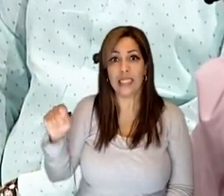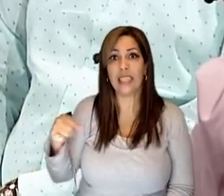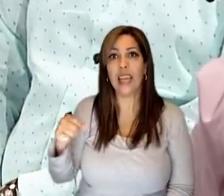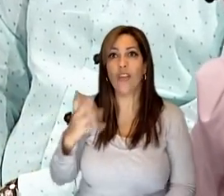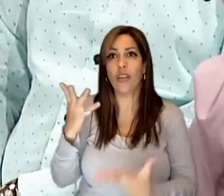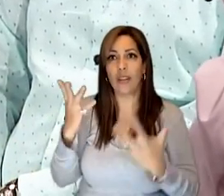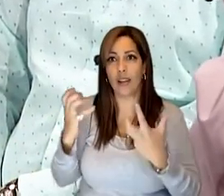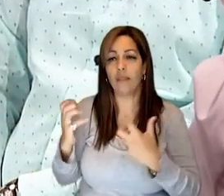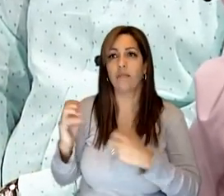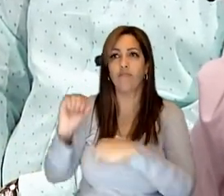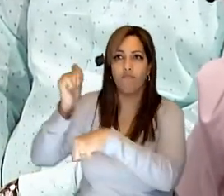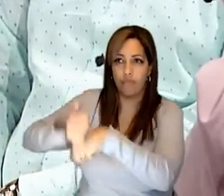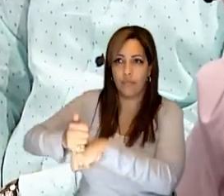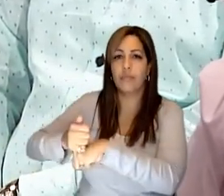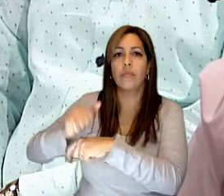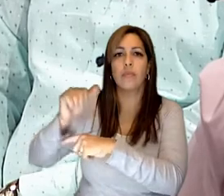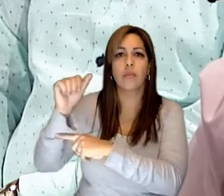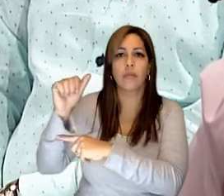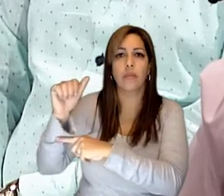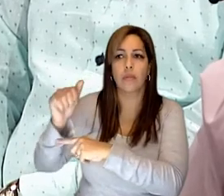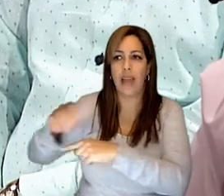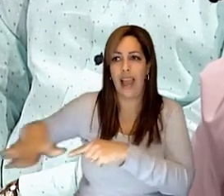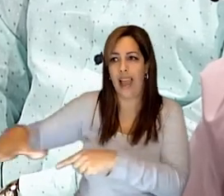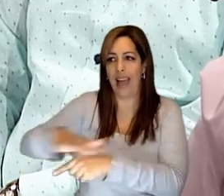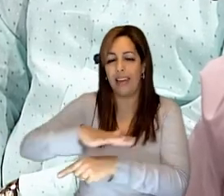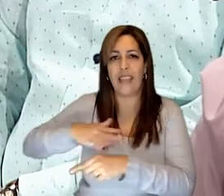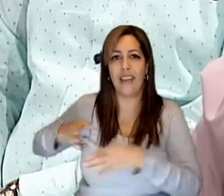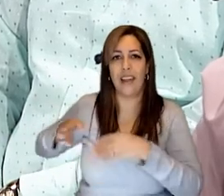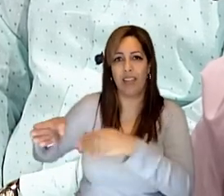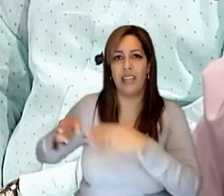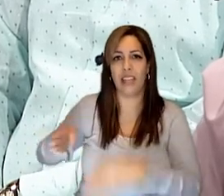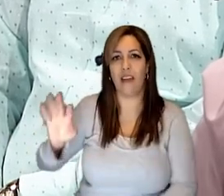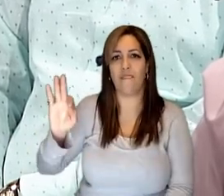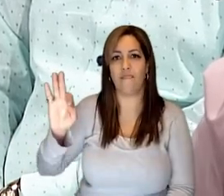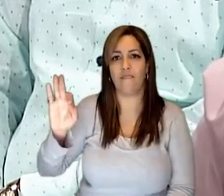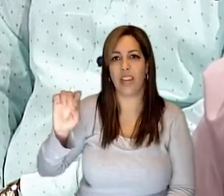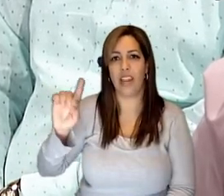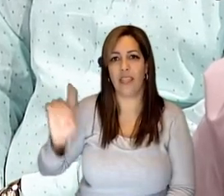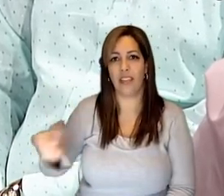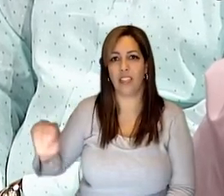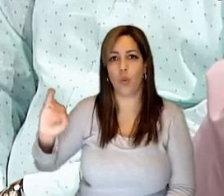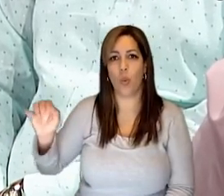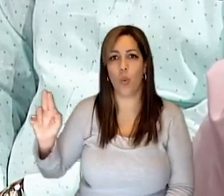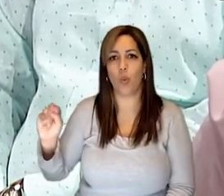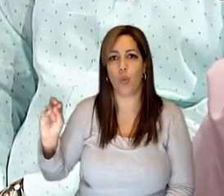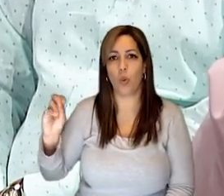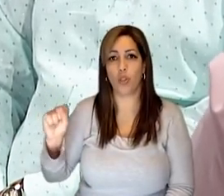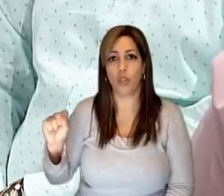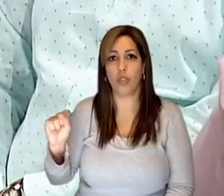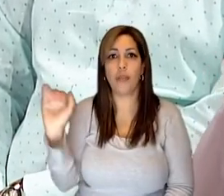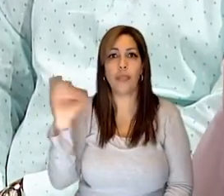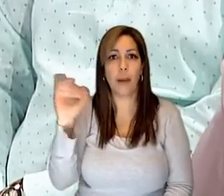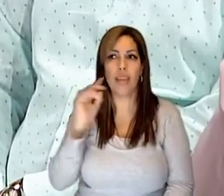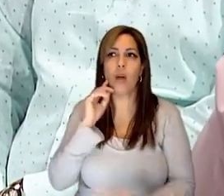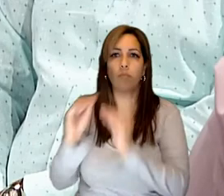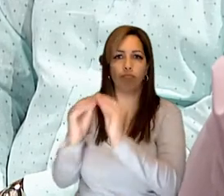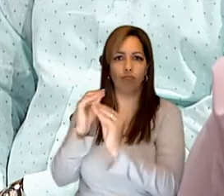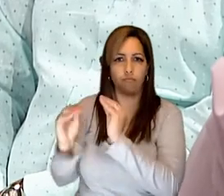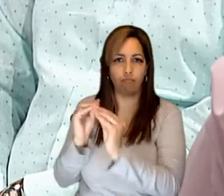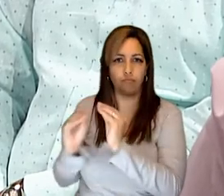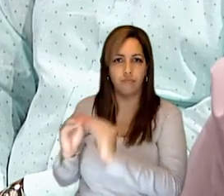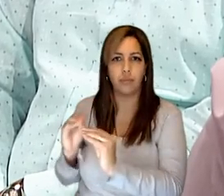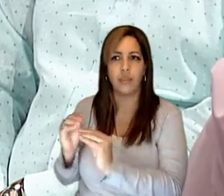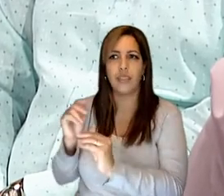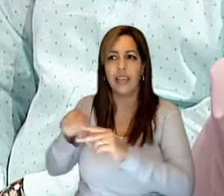proyecto contempla unas unidades de viviendas que también van a estar ubicadas allí en el área de la Fernández Junco, aparte con unas mejoras sustanciales en lo que es la infraestructura de la Fernández